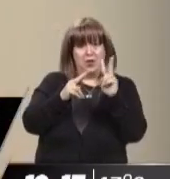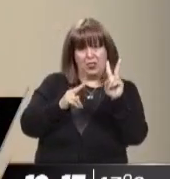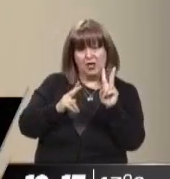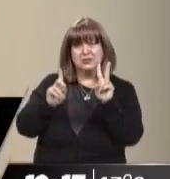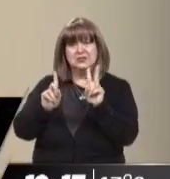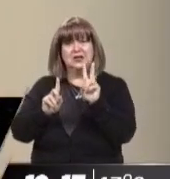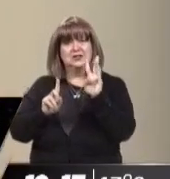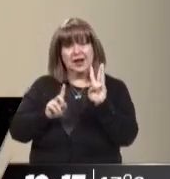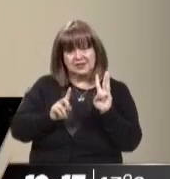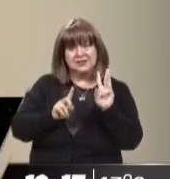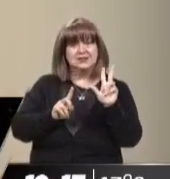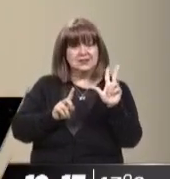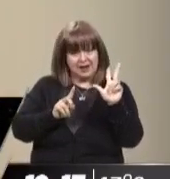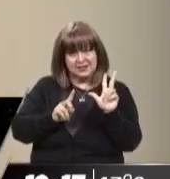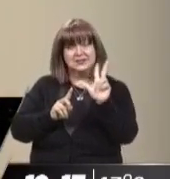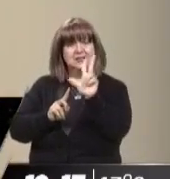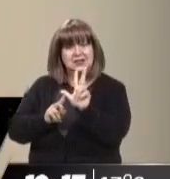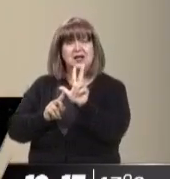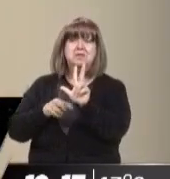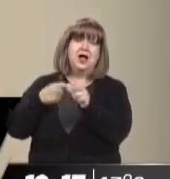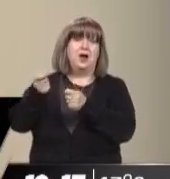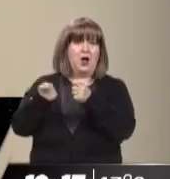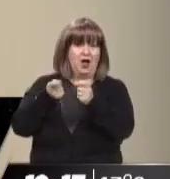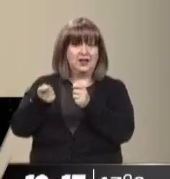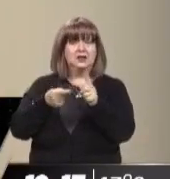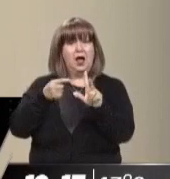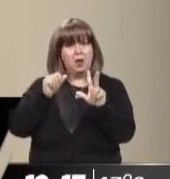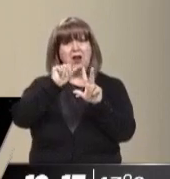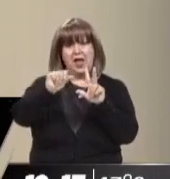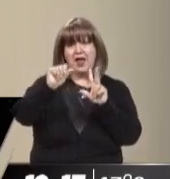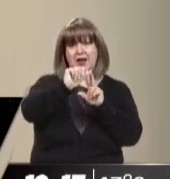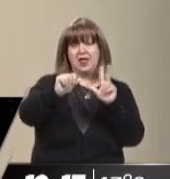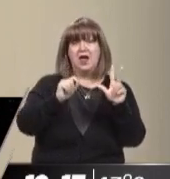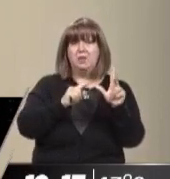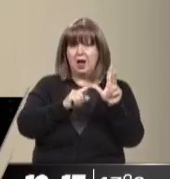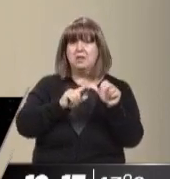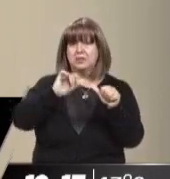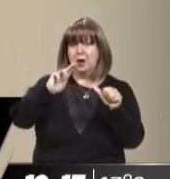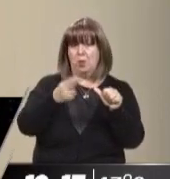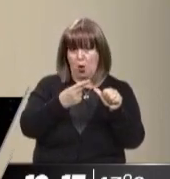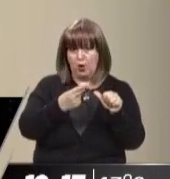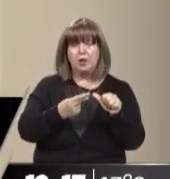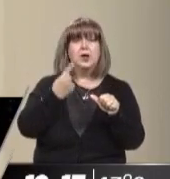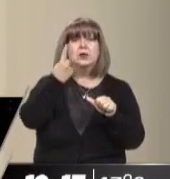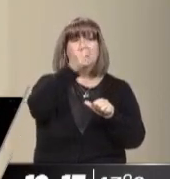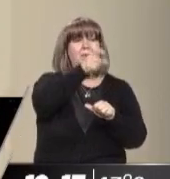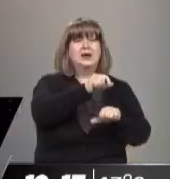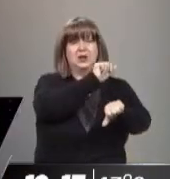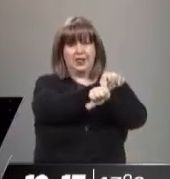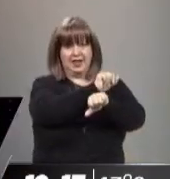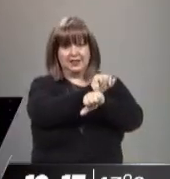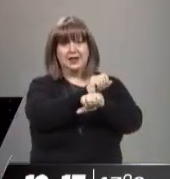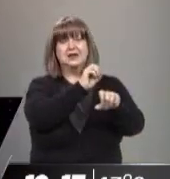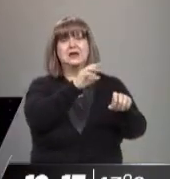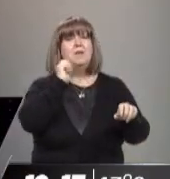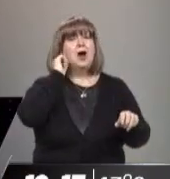quienes también sufrieron heridas, pero que no le ocasionaron la muerte, como sí a Miranda. Hay una persona detenida, estamos hablando de